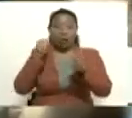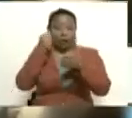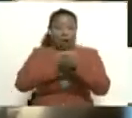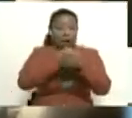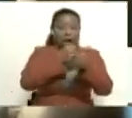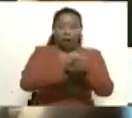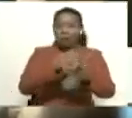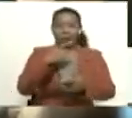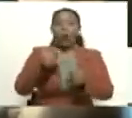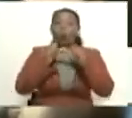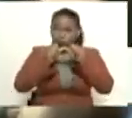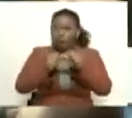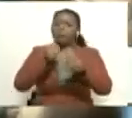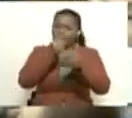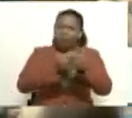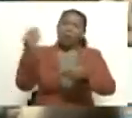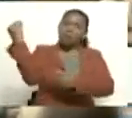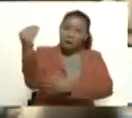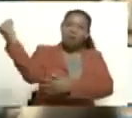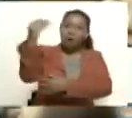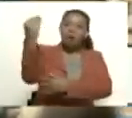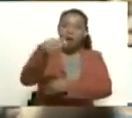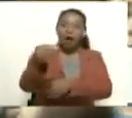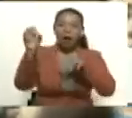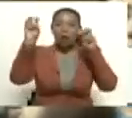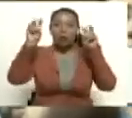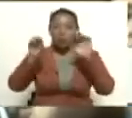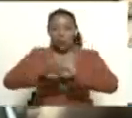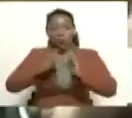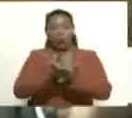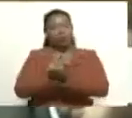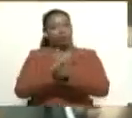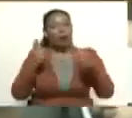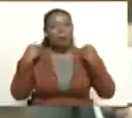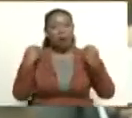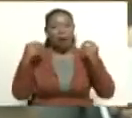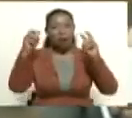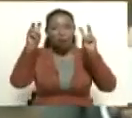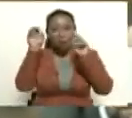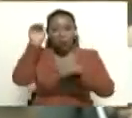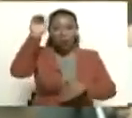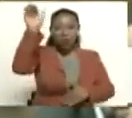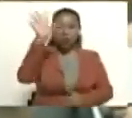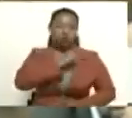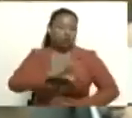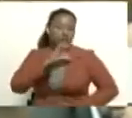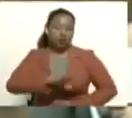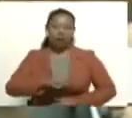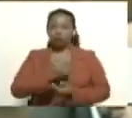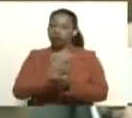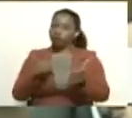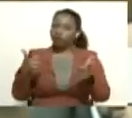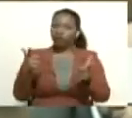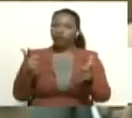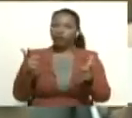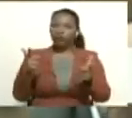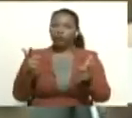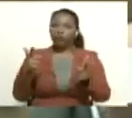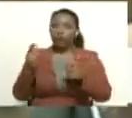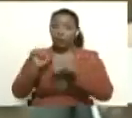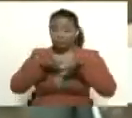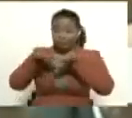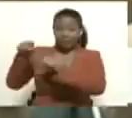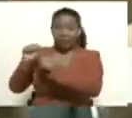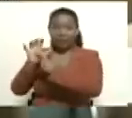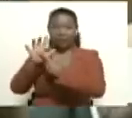la construcción de pueblo y un nuevo mundo libre para una nueva sociedad. El imperio muestra sus garras. No son